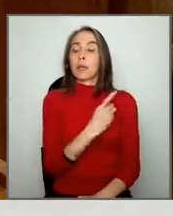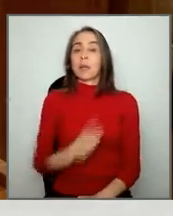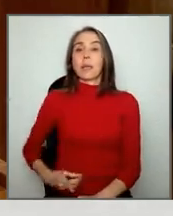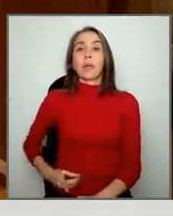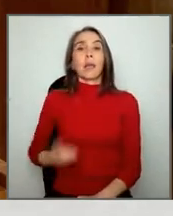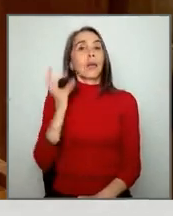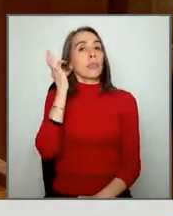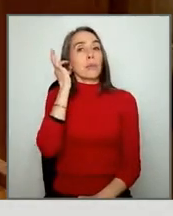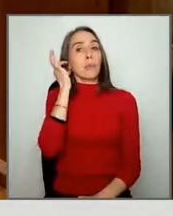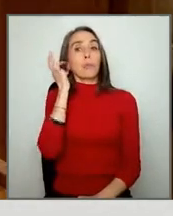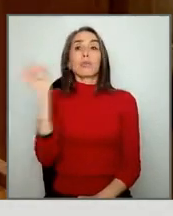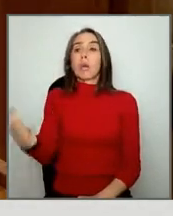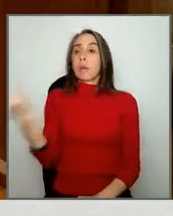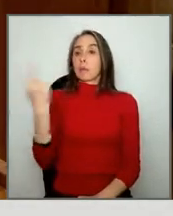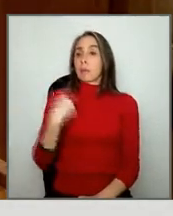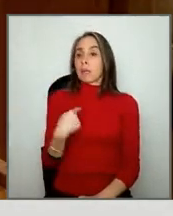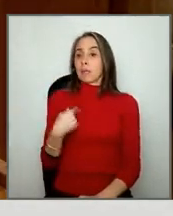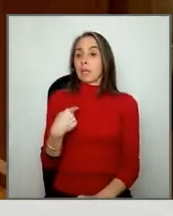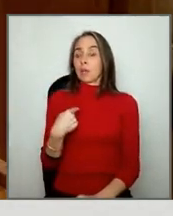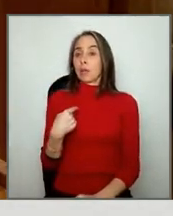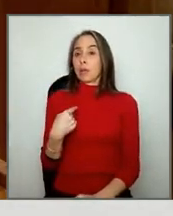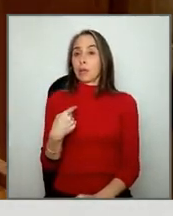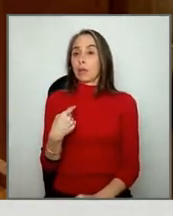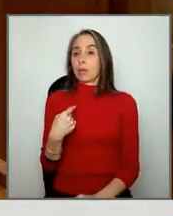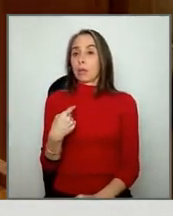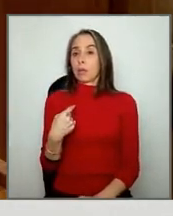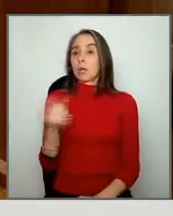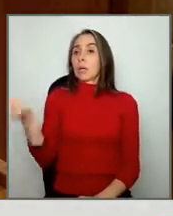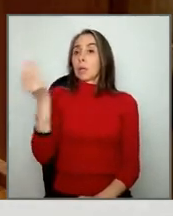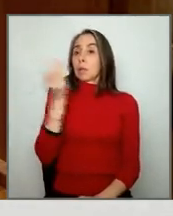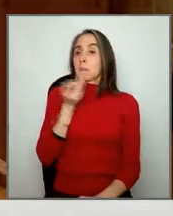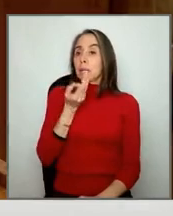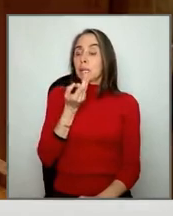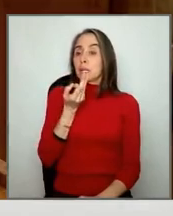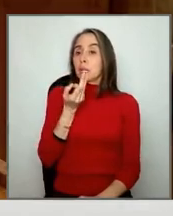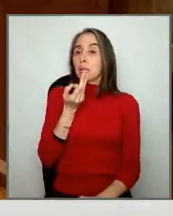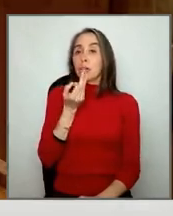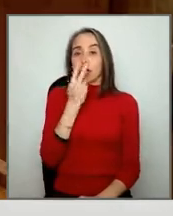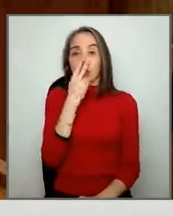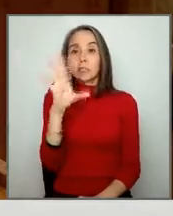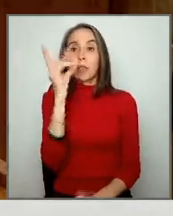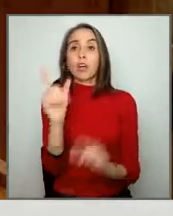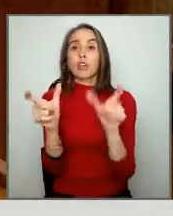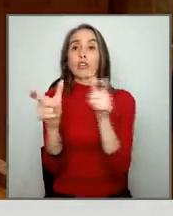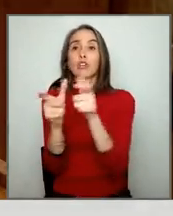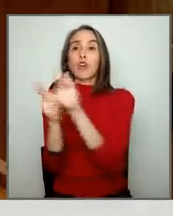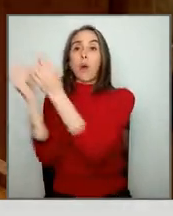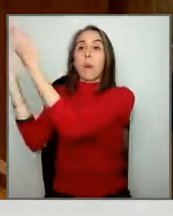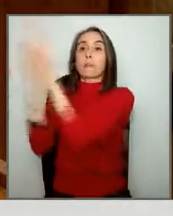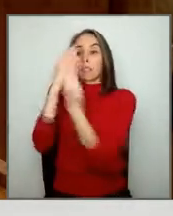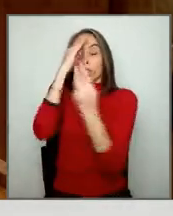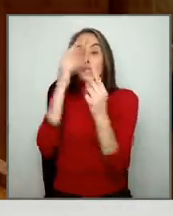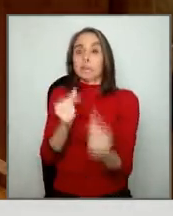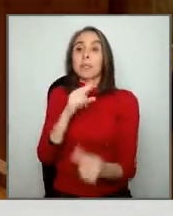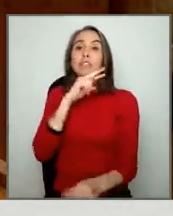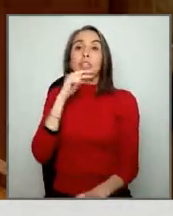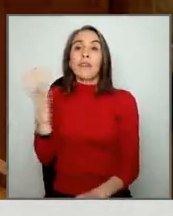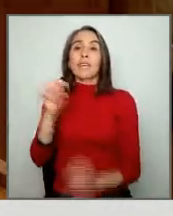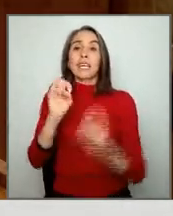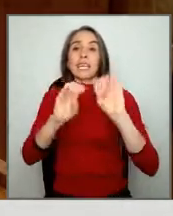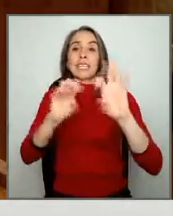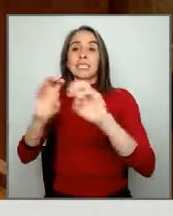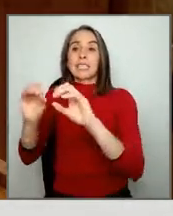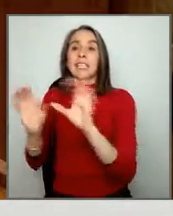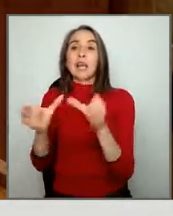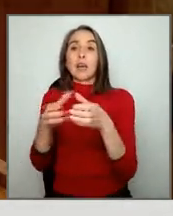que una de las cosas que habían notado los de la comisión de Israel que venían a enseñarnos al manejo racional del agua